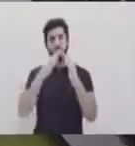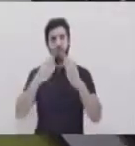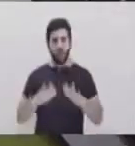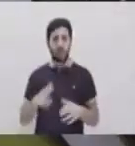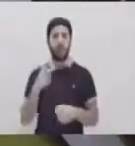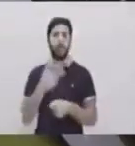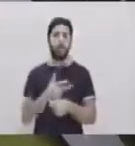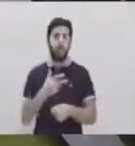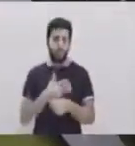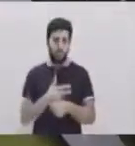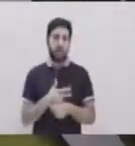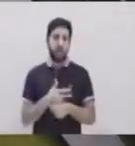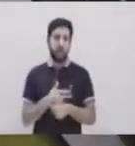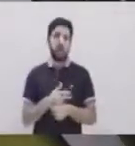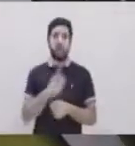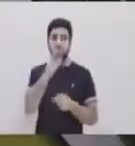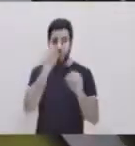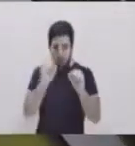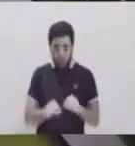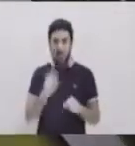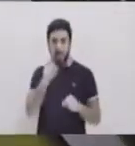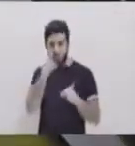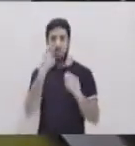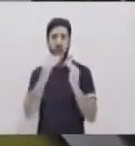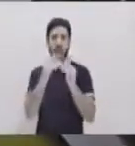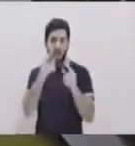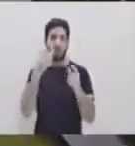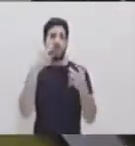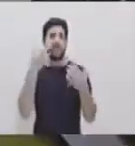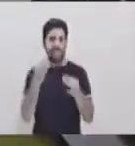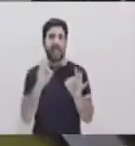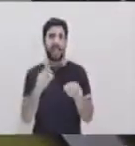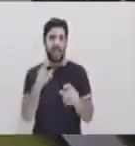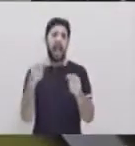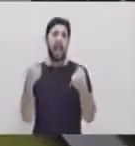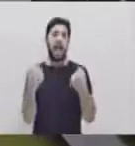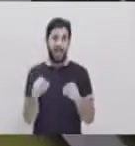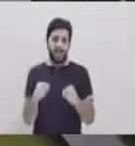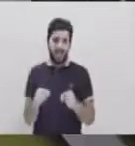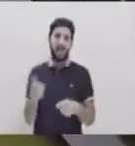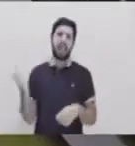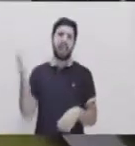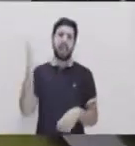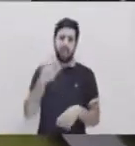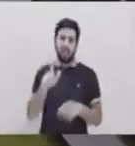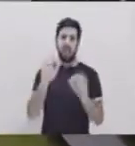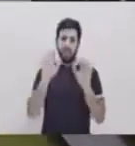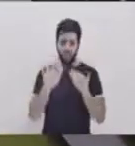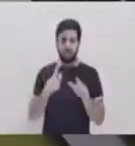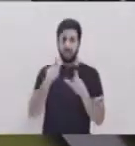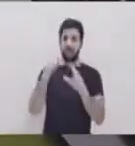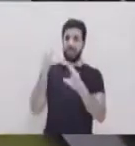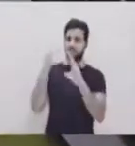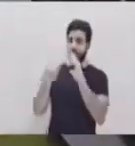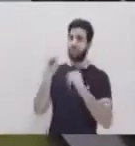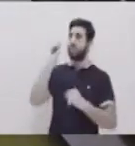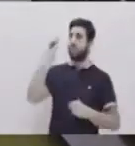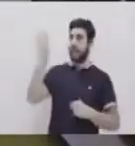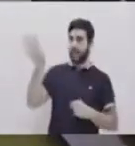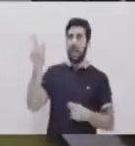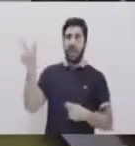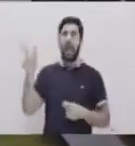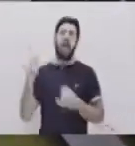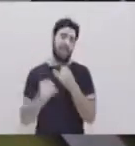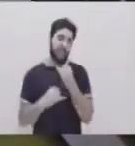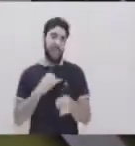Casa Guate. Pueden hacer su experimento y mandárnoslo a nosotros para poder interactuar y así pues ver si les salió o no el